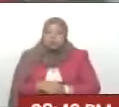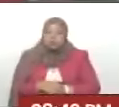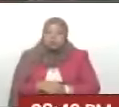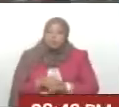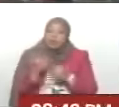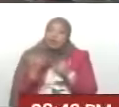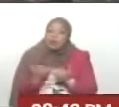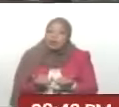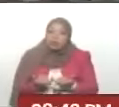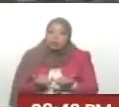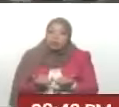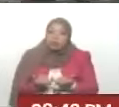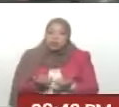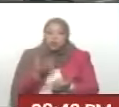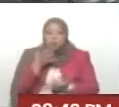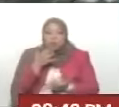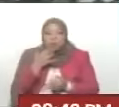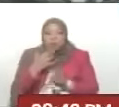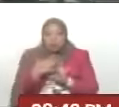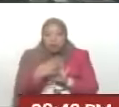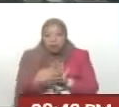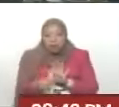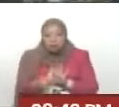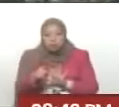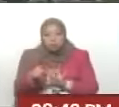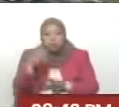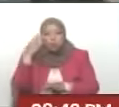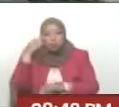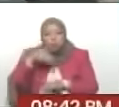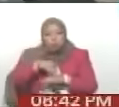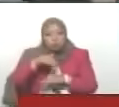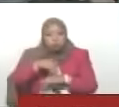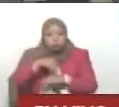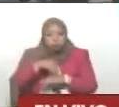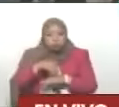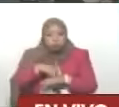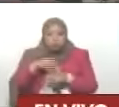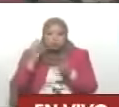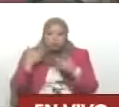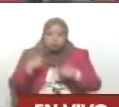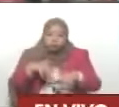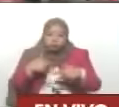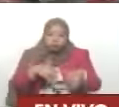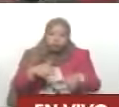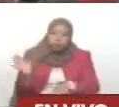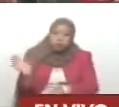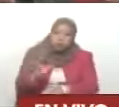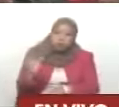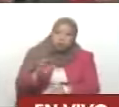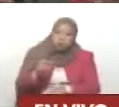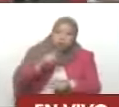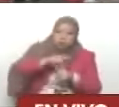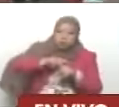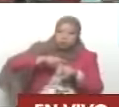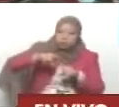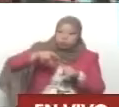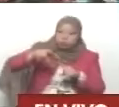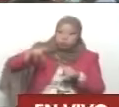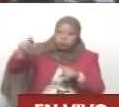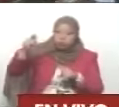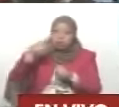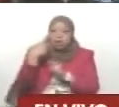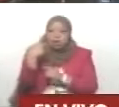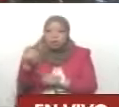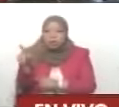Ahora, por ejemplo, usted convoca una gran marcha. Hoy aquí en Caracas, en San Agustín, parroquia